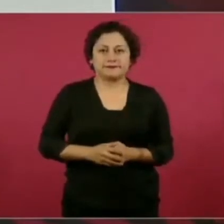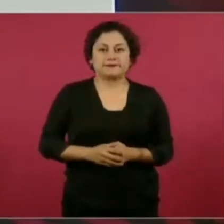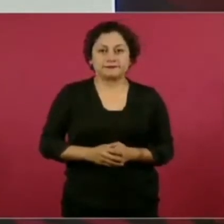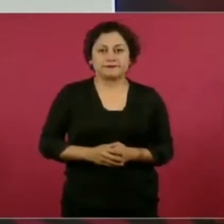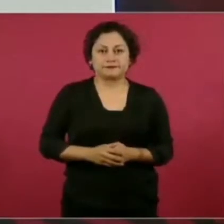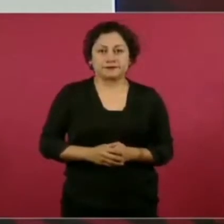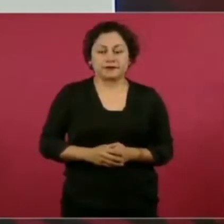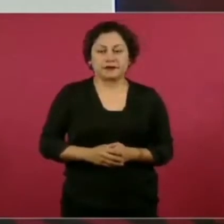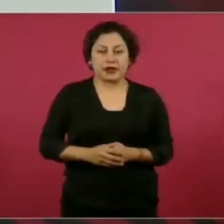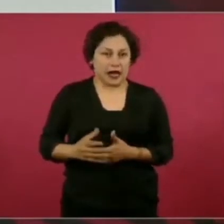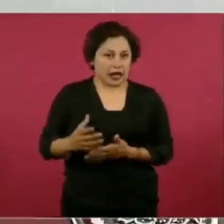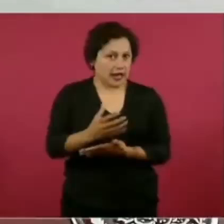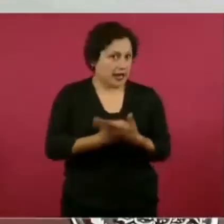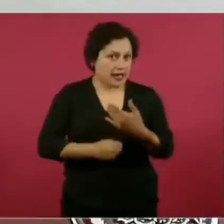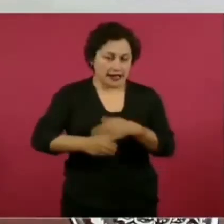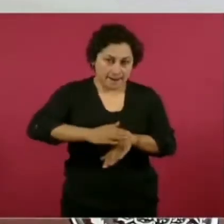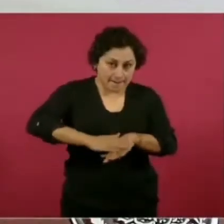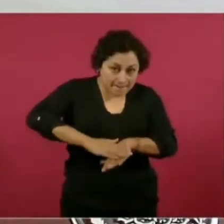desplazamos al PAN